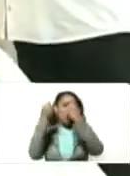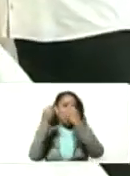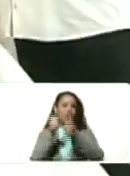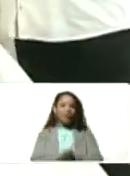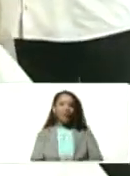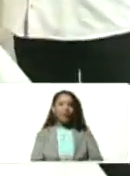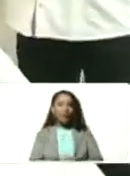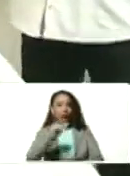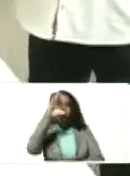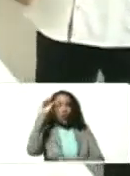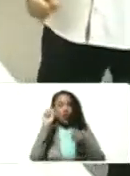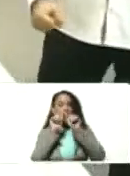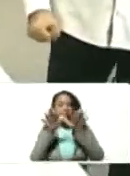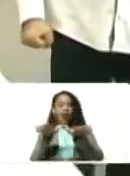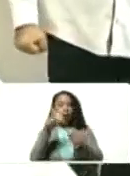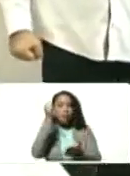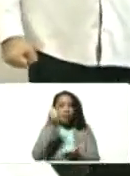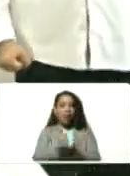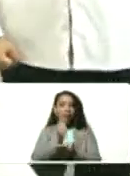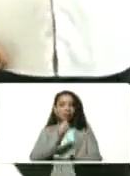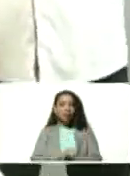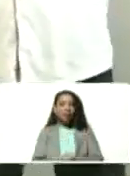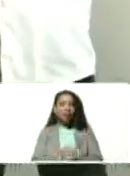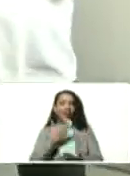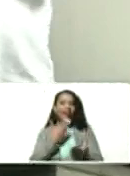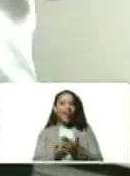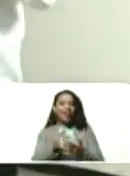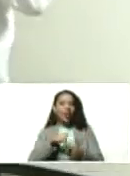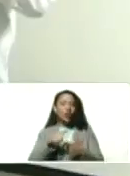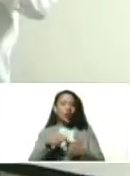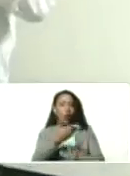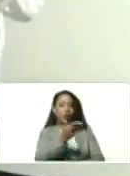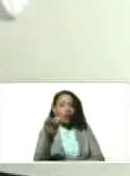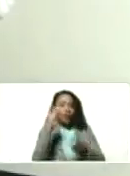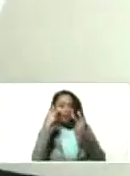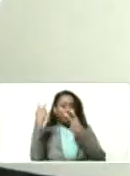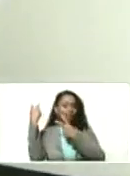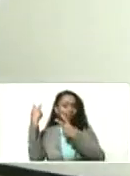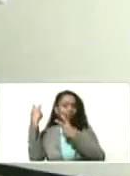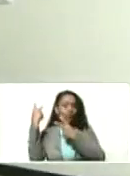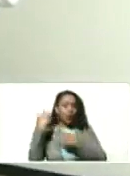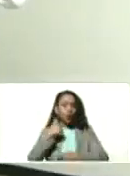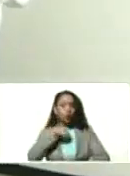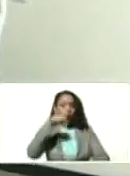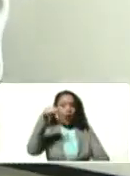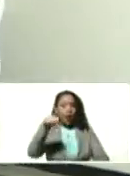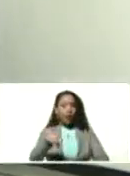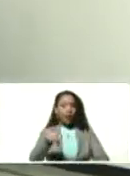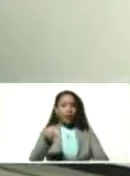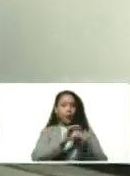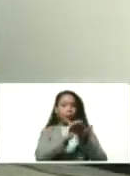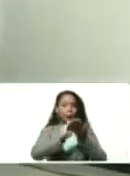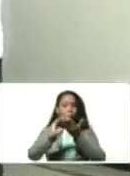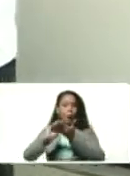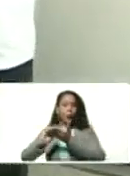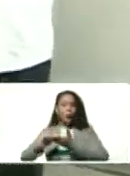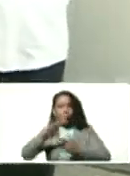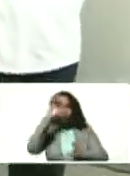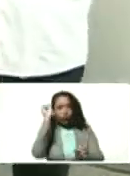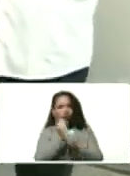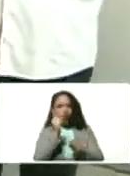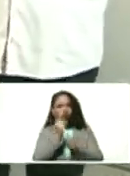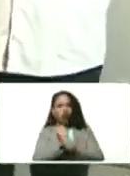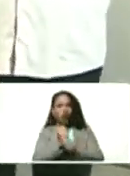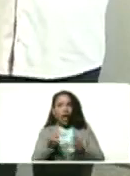Que Dios te bendiga. Amén. Bueno, gracias. Entonces, fíjense ustedes, aquí estamos, recuperando, trabajando